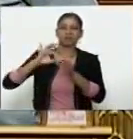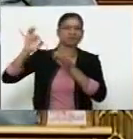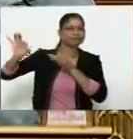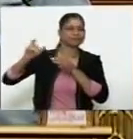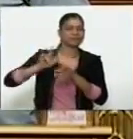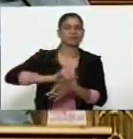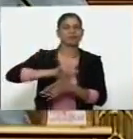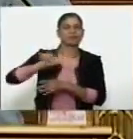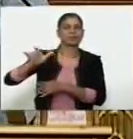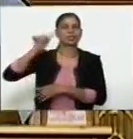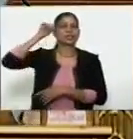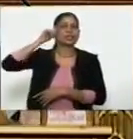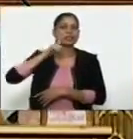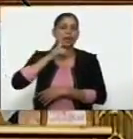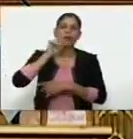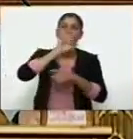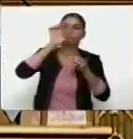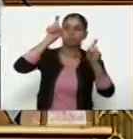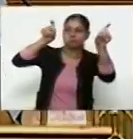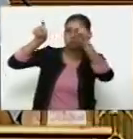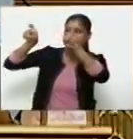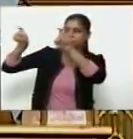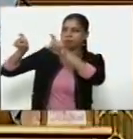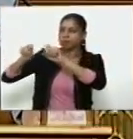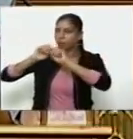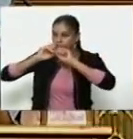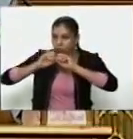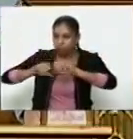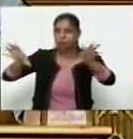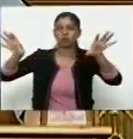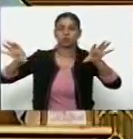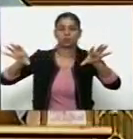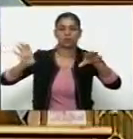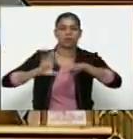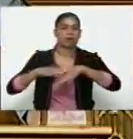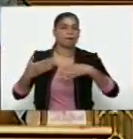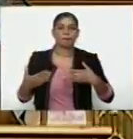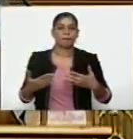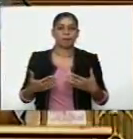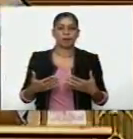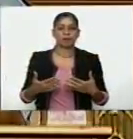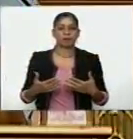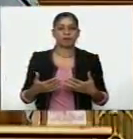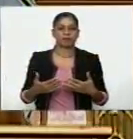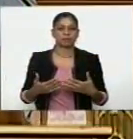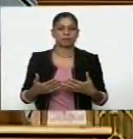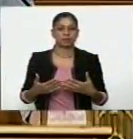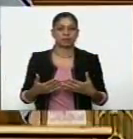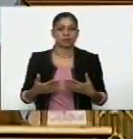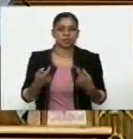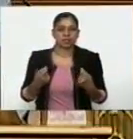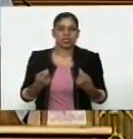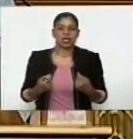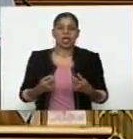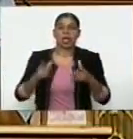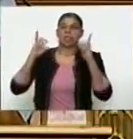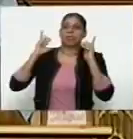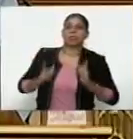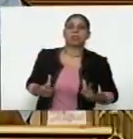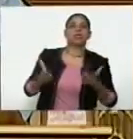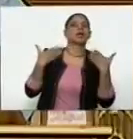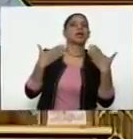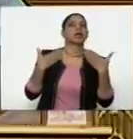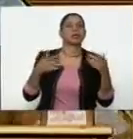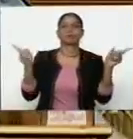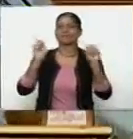sábado completo y remato en San José de Guaribe, porque no va a haber descanso en esta Semana